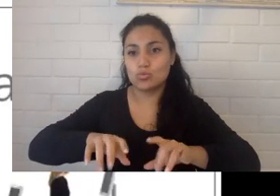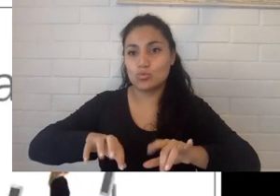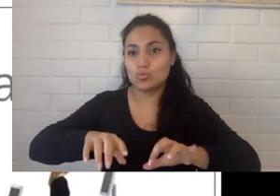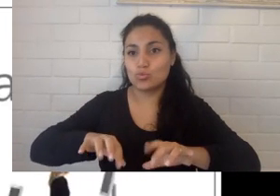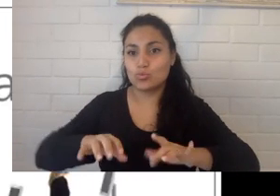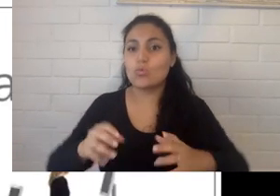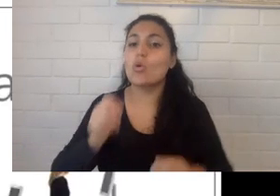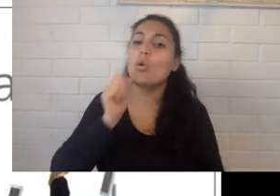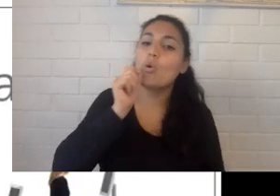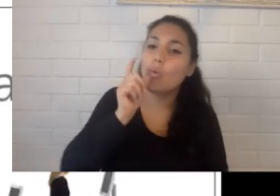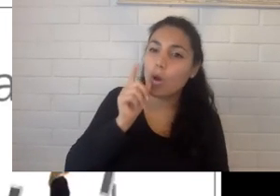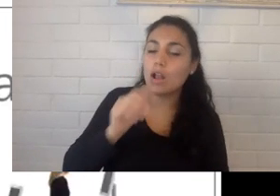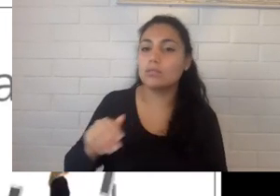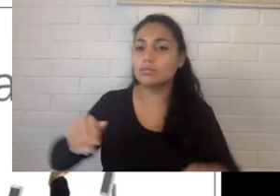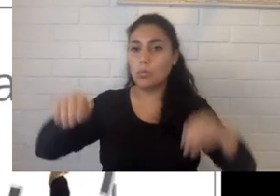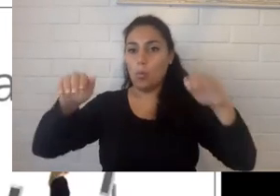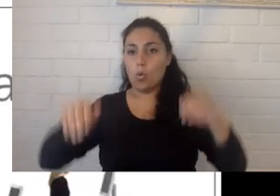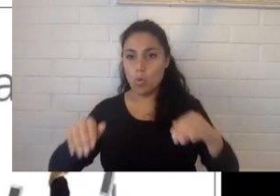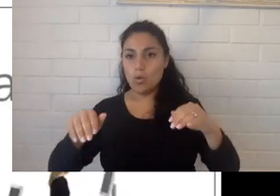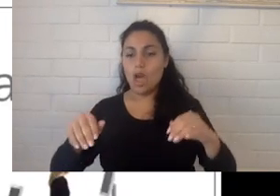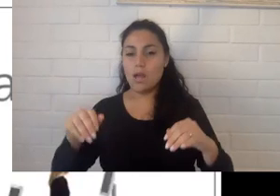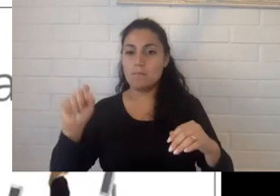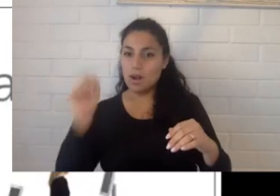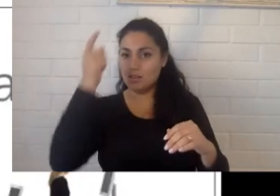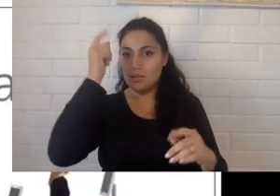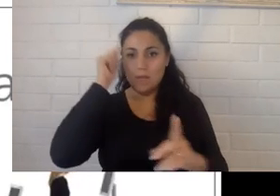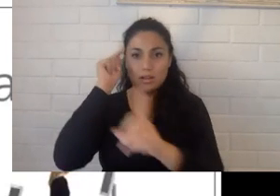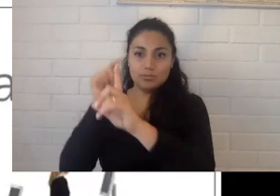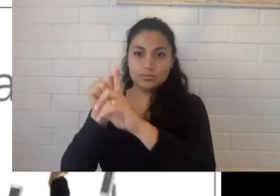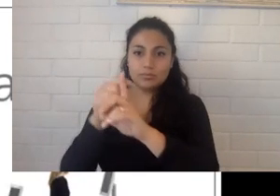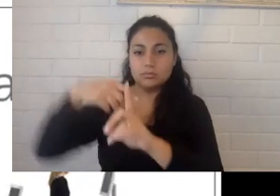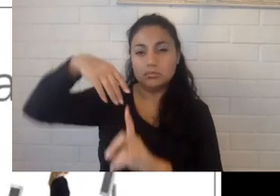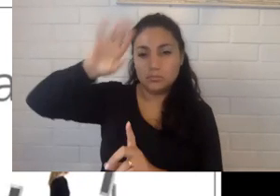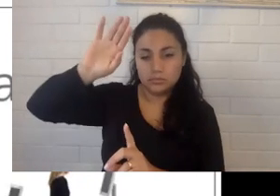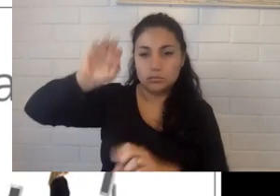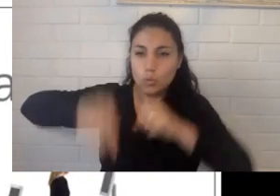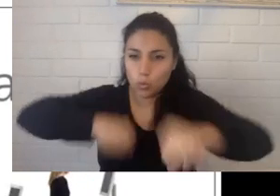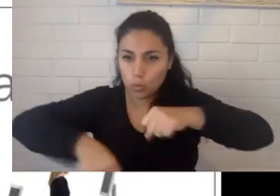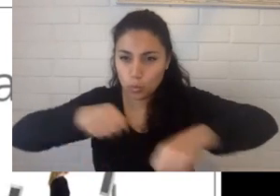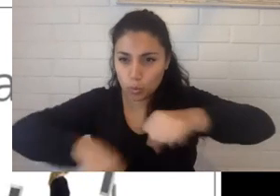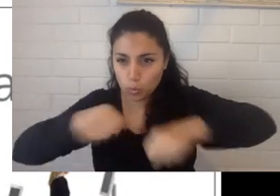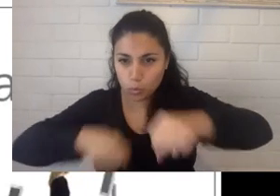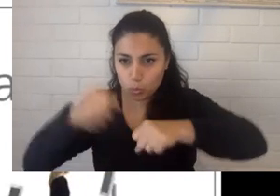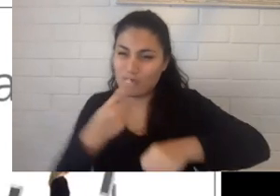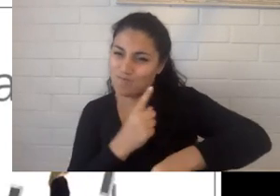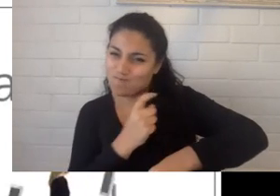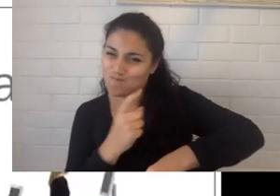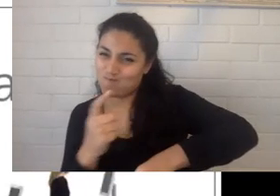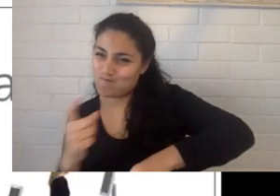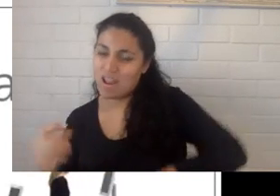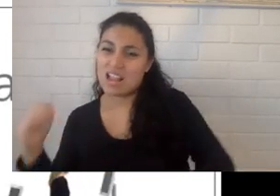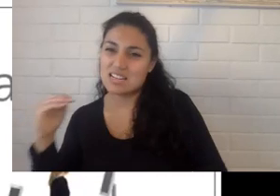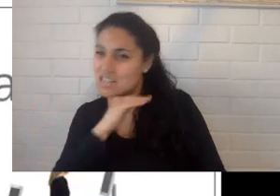digitando? ¿O cuál va a ser la postura principal para poder mejorar la eficiencia y la aceleración de una persona que